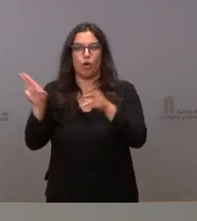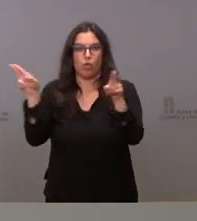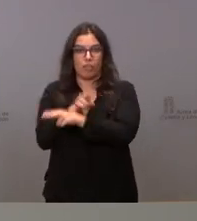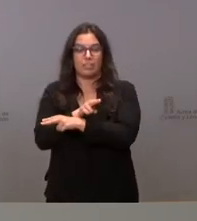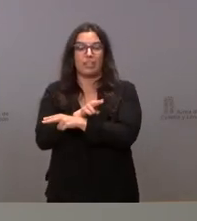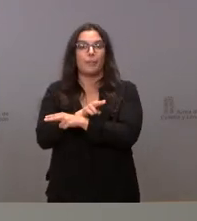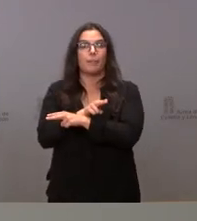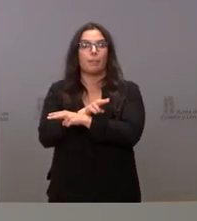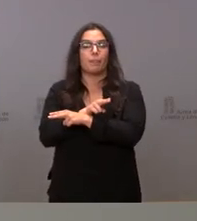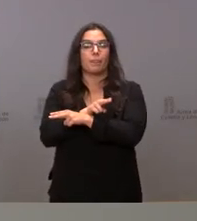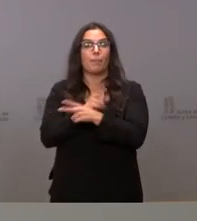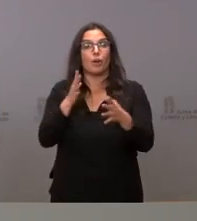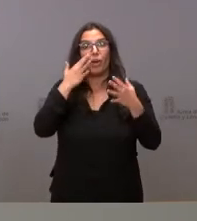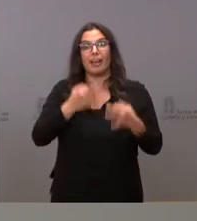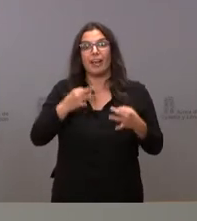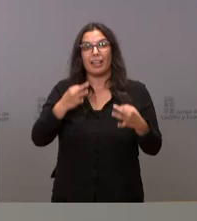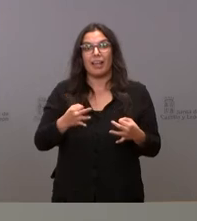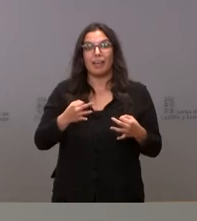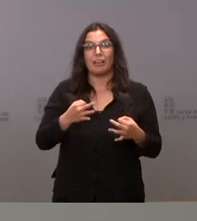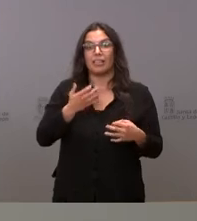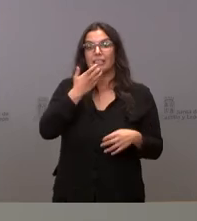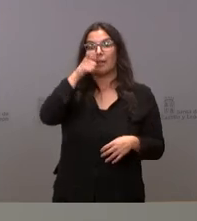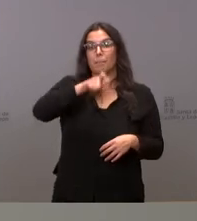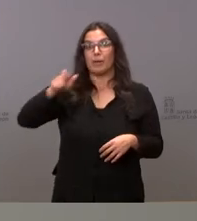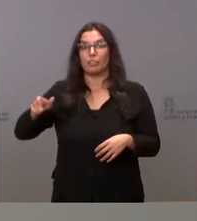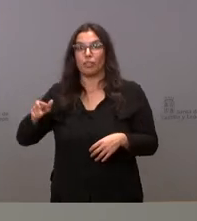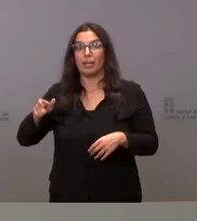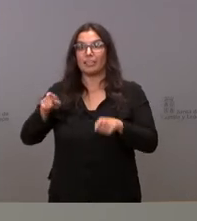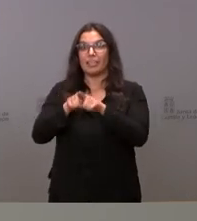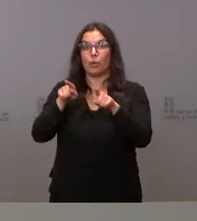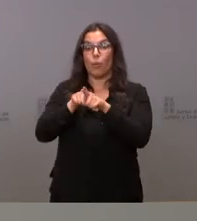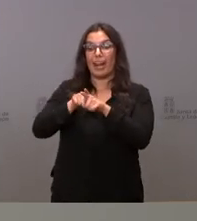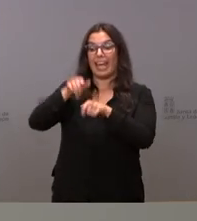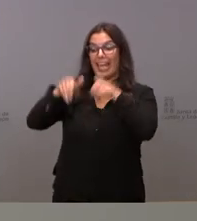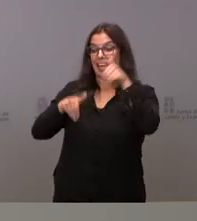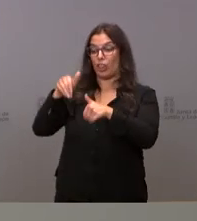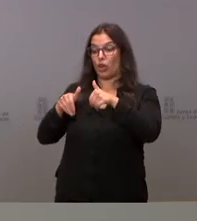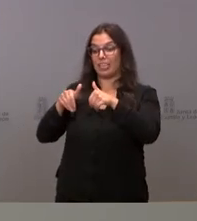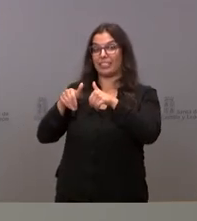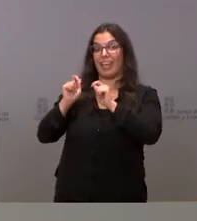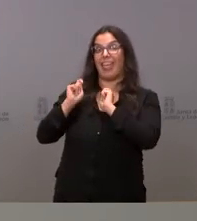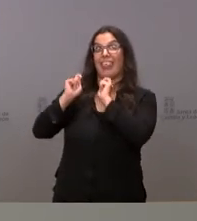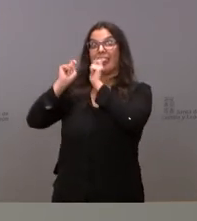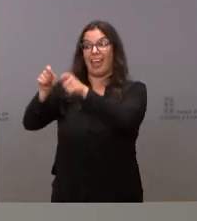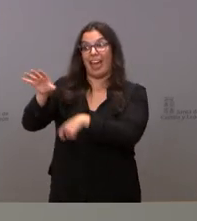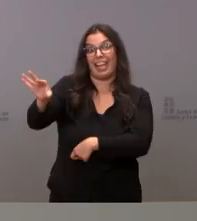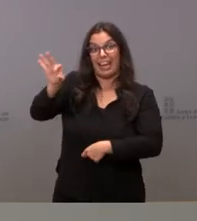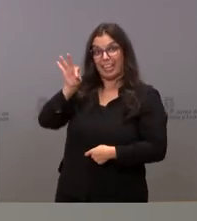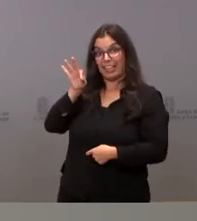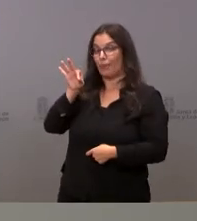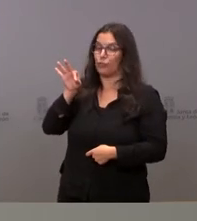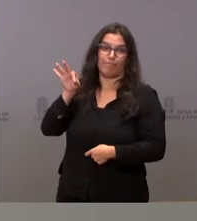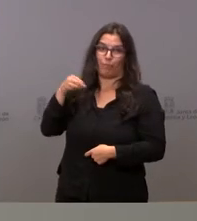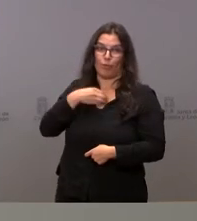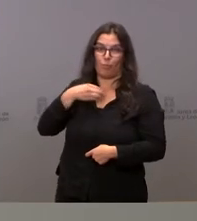a aquellas personas obviamente que tienen una condición electa. Hablábamos de los representantes locales, los